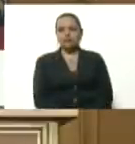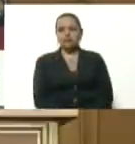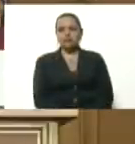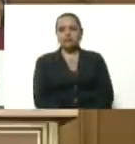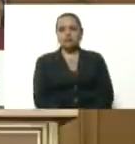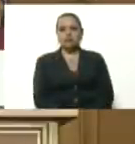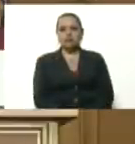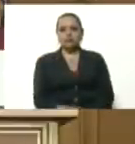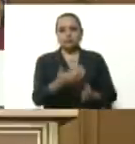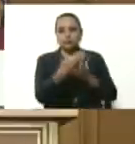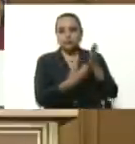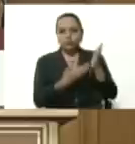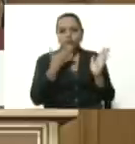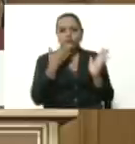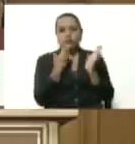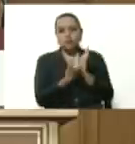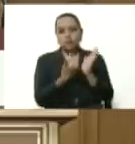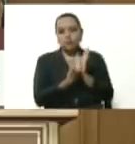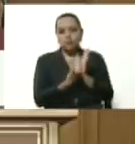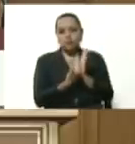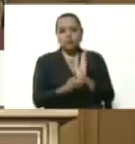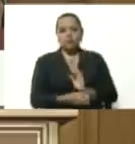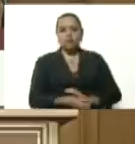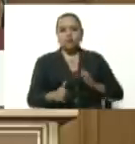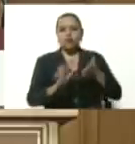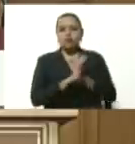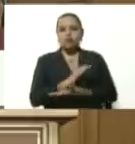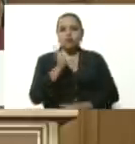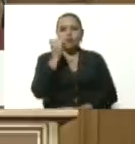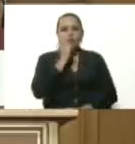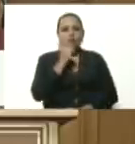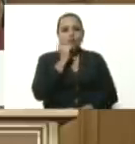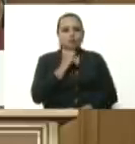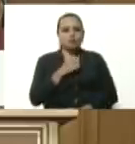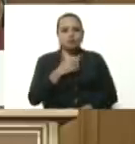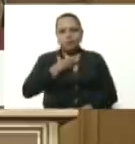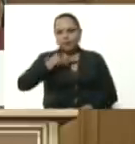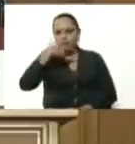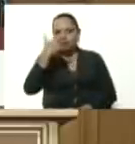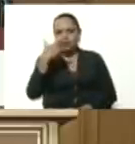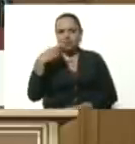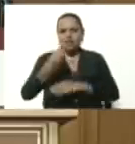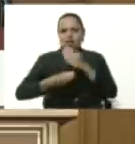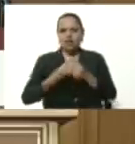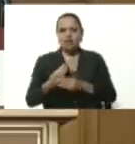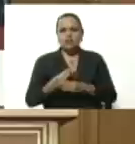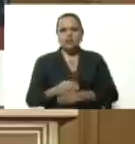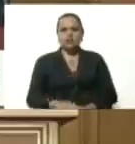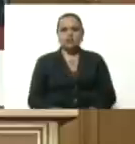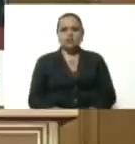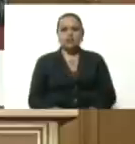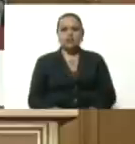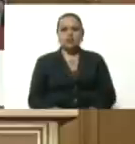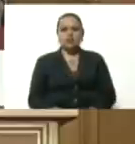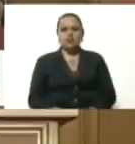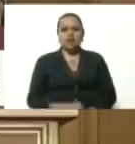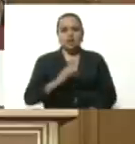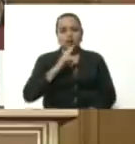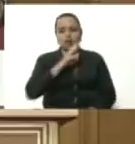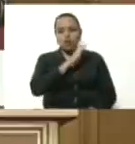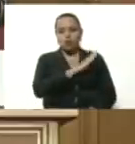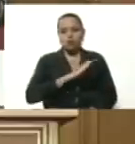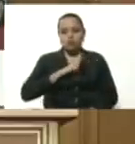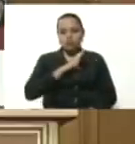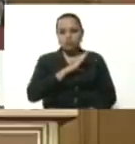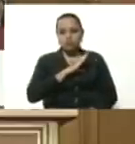son documentos probatorios de la barbaridad, de la acción vergonzosa que acaba de cometer el señor Borrell y el Consejo